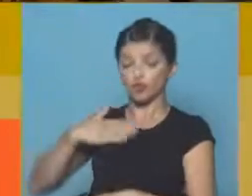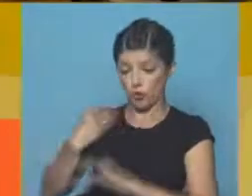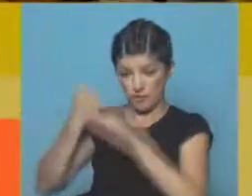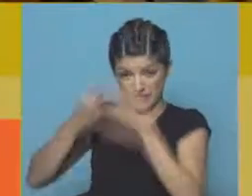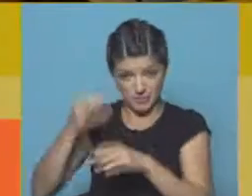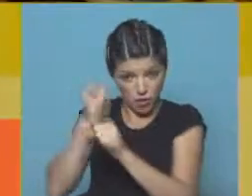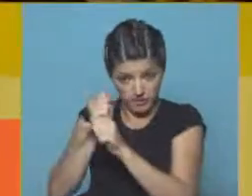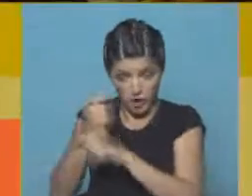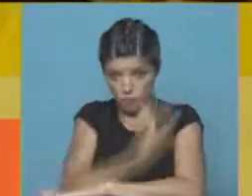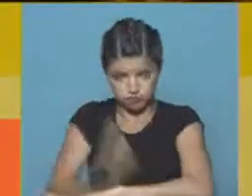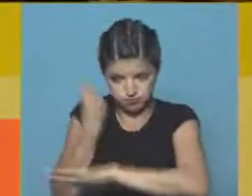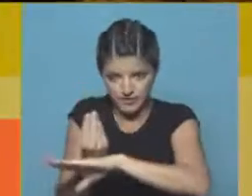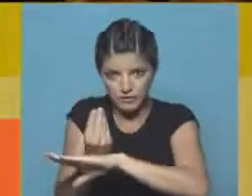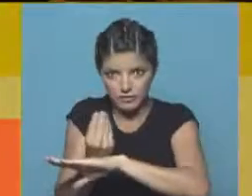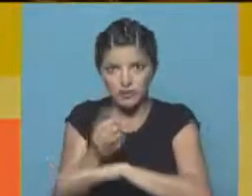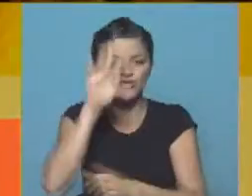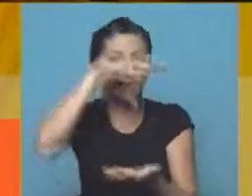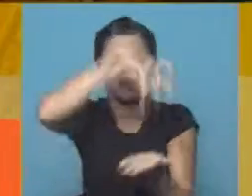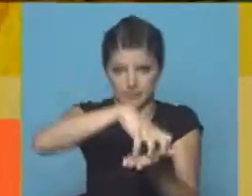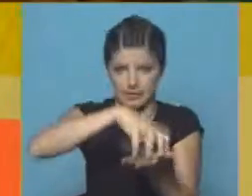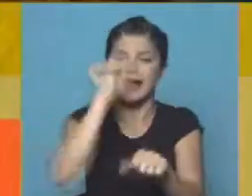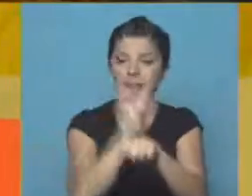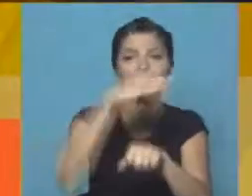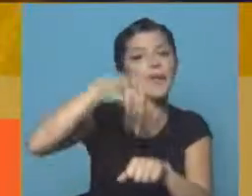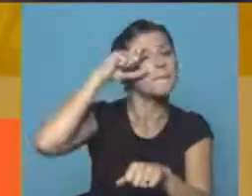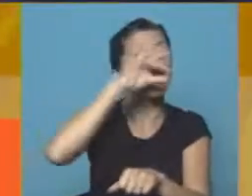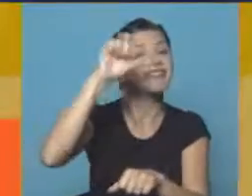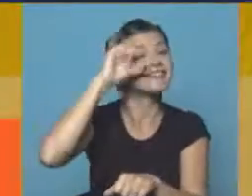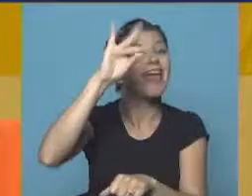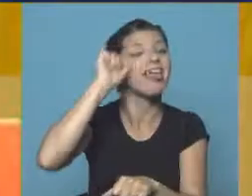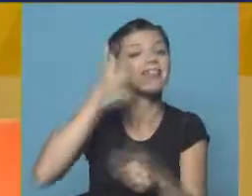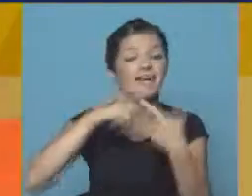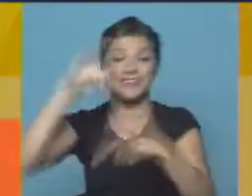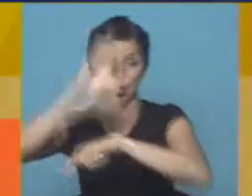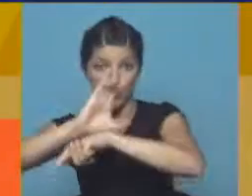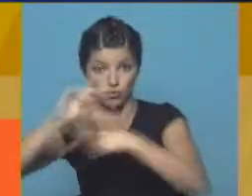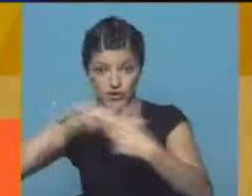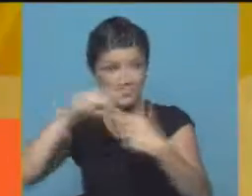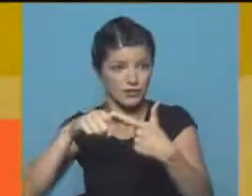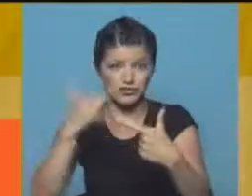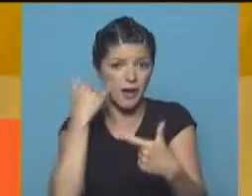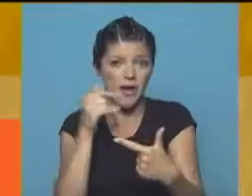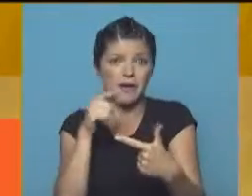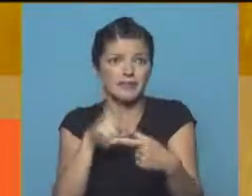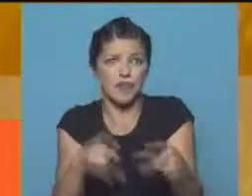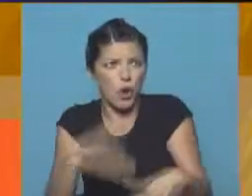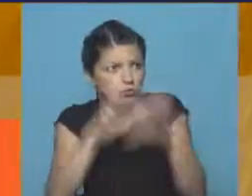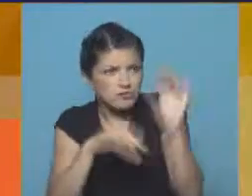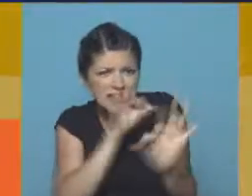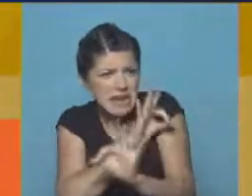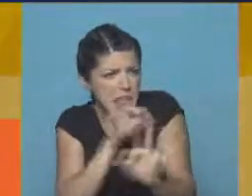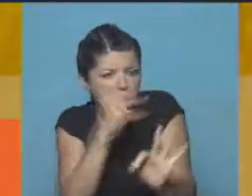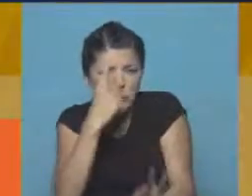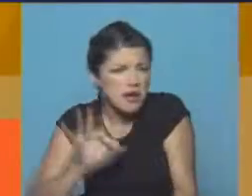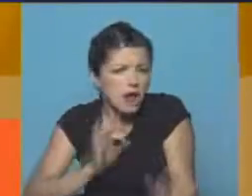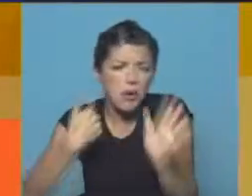que heredamos era la cárcel de Mercedes y la cárcel de Cuyo prácticamente paralizadas, sin construcción, paralizadas hace más de un